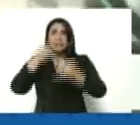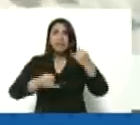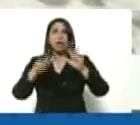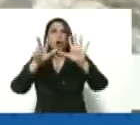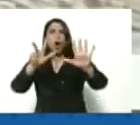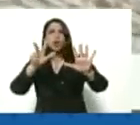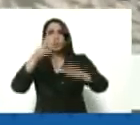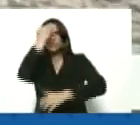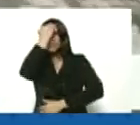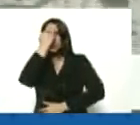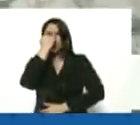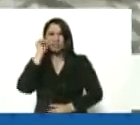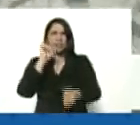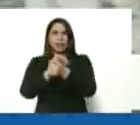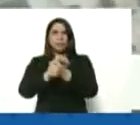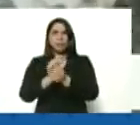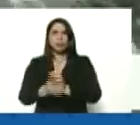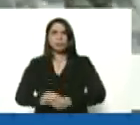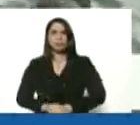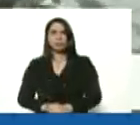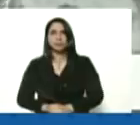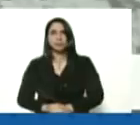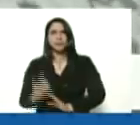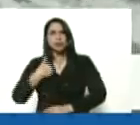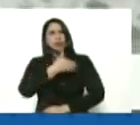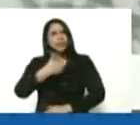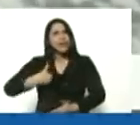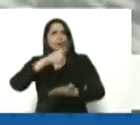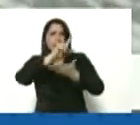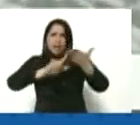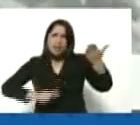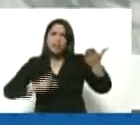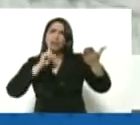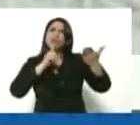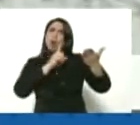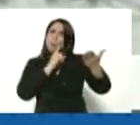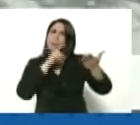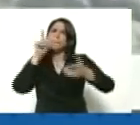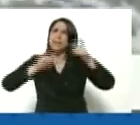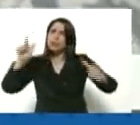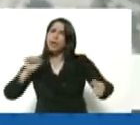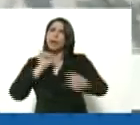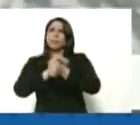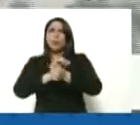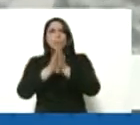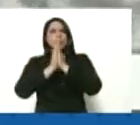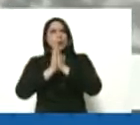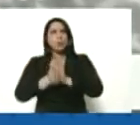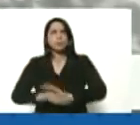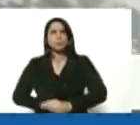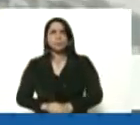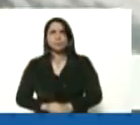terroristas capturados. Yo quiero la lista de los terroristas capturados, por favor.